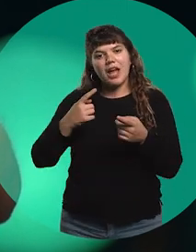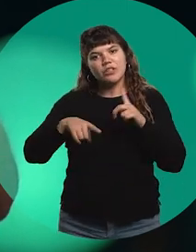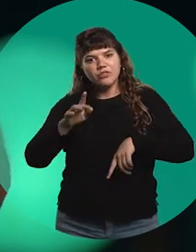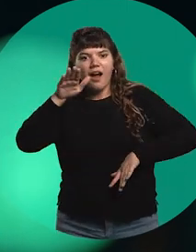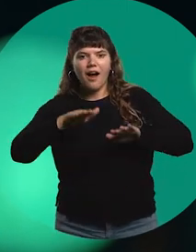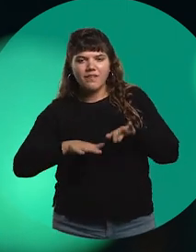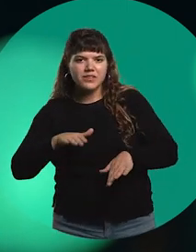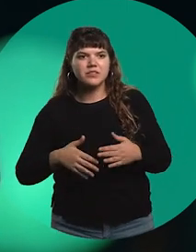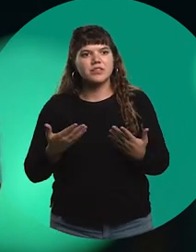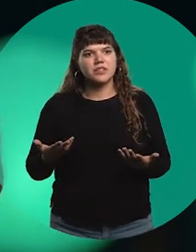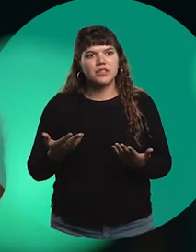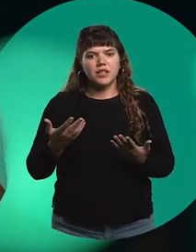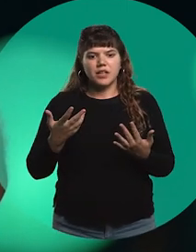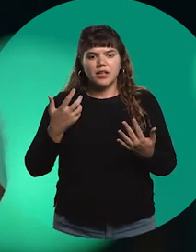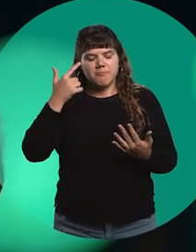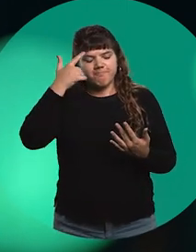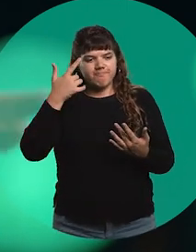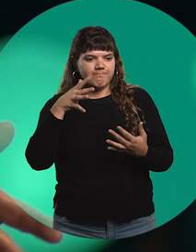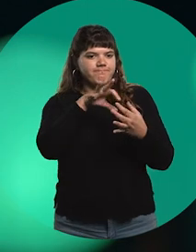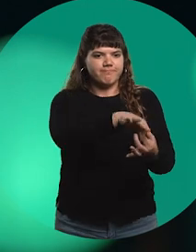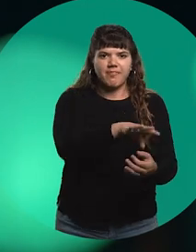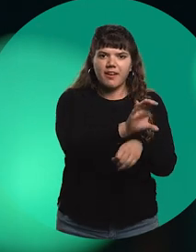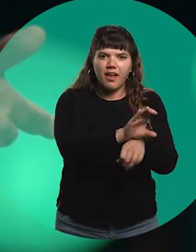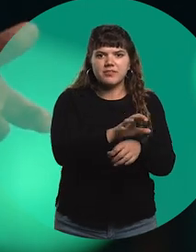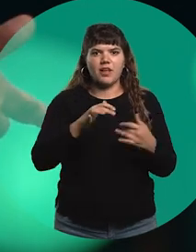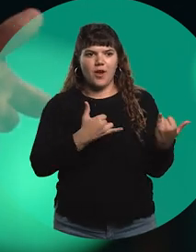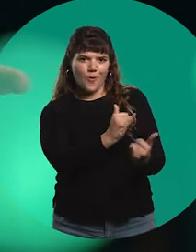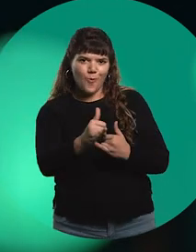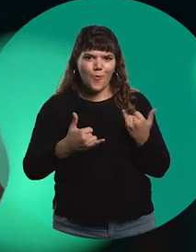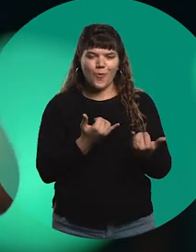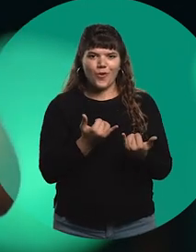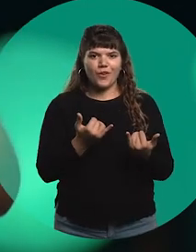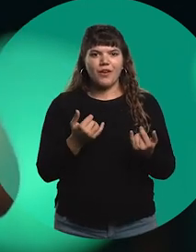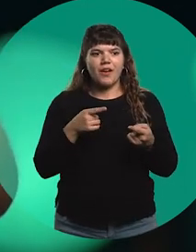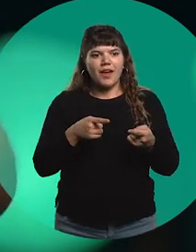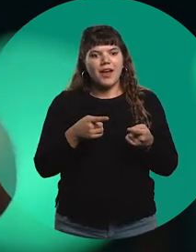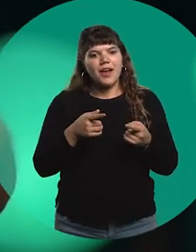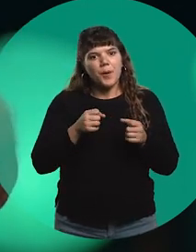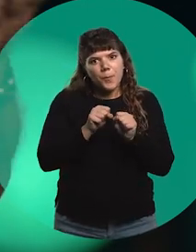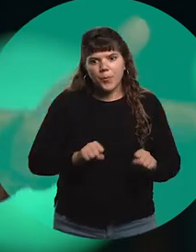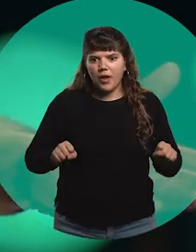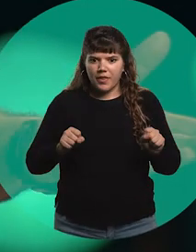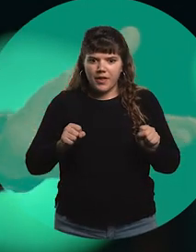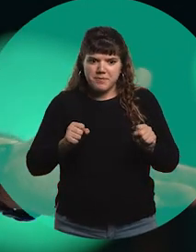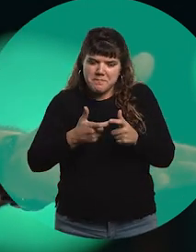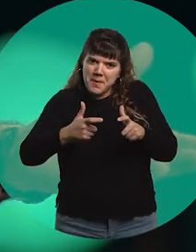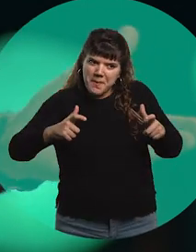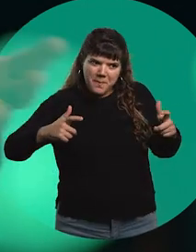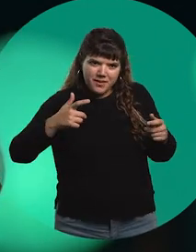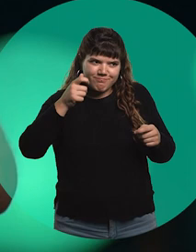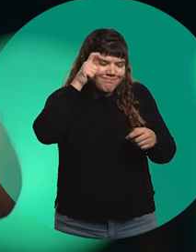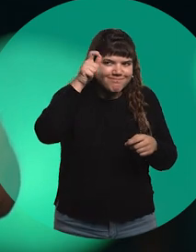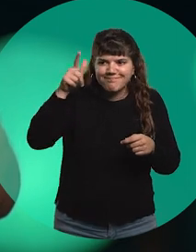en instalar un clima de lúdica en la clase o de poder hacer aflorar esa lúdica hace que se potencien las